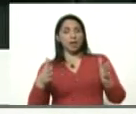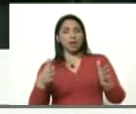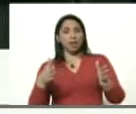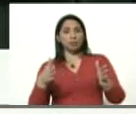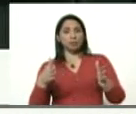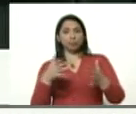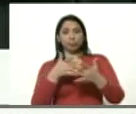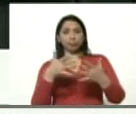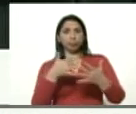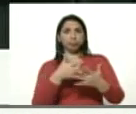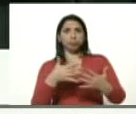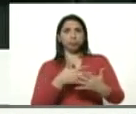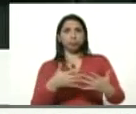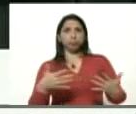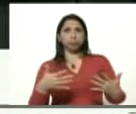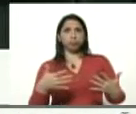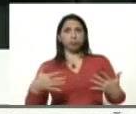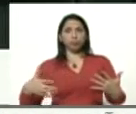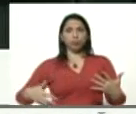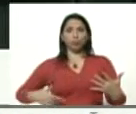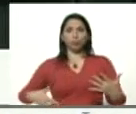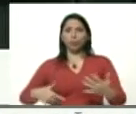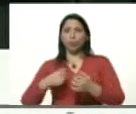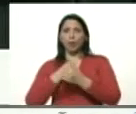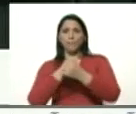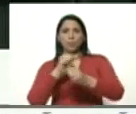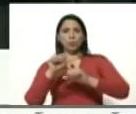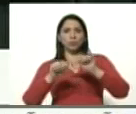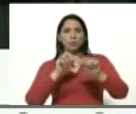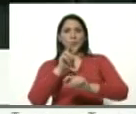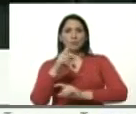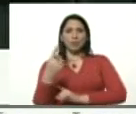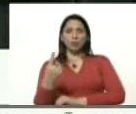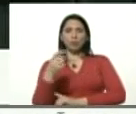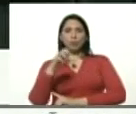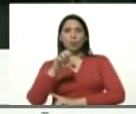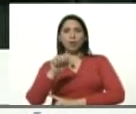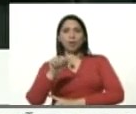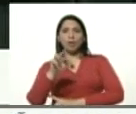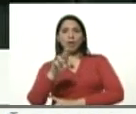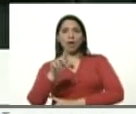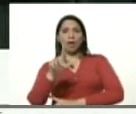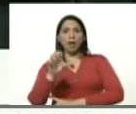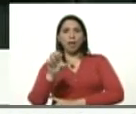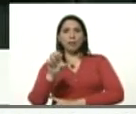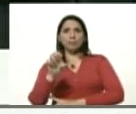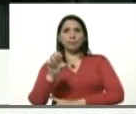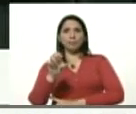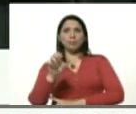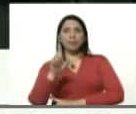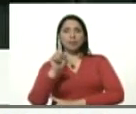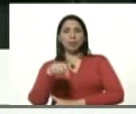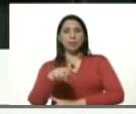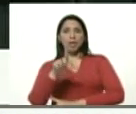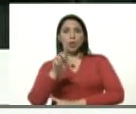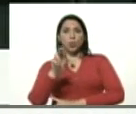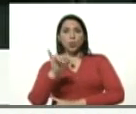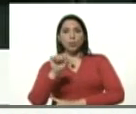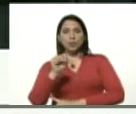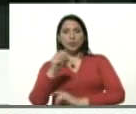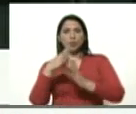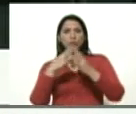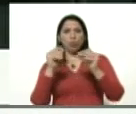cronista del humor y el amor del siglo XXI, Earle Herrera, a Luis Brito García, a todos